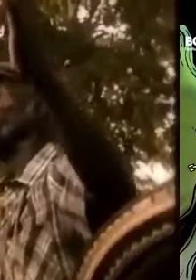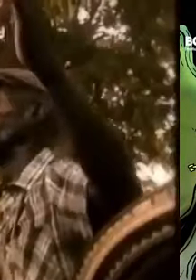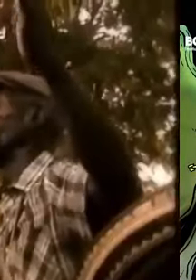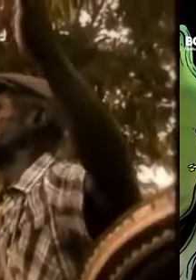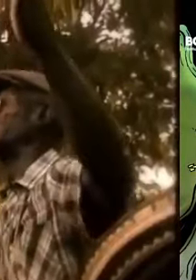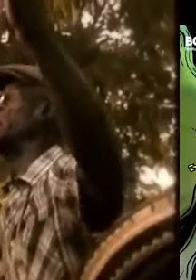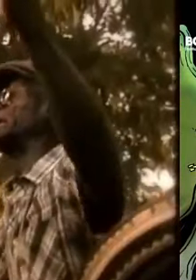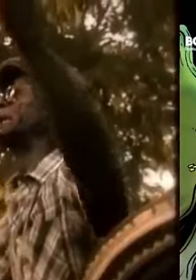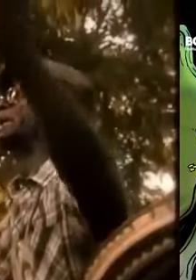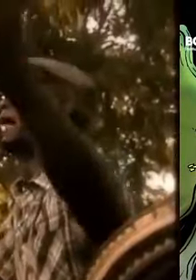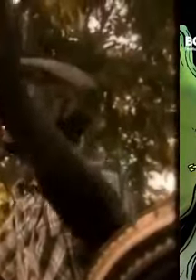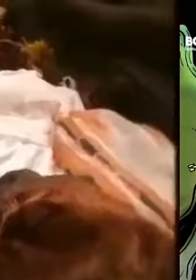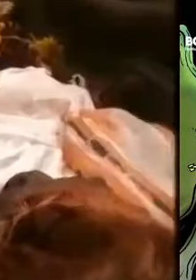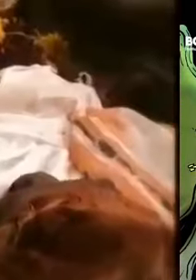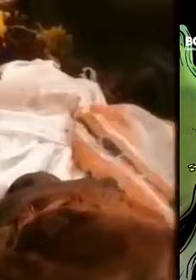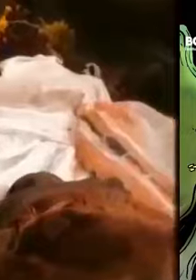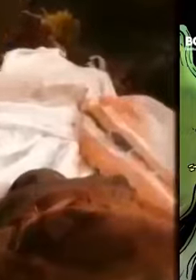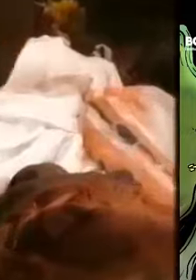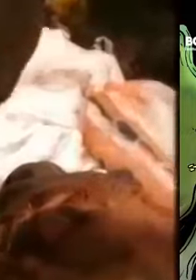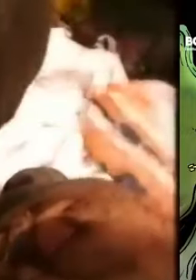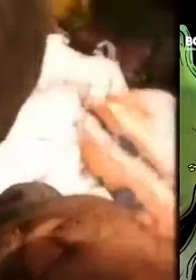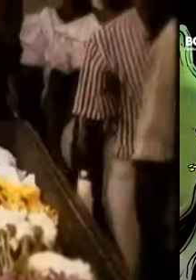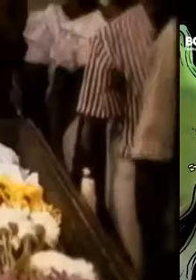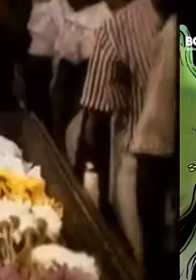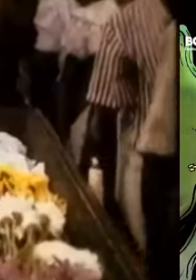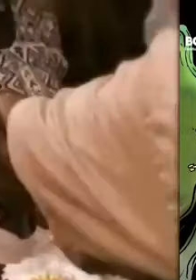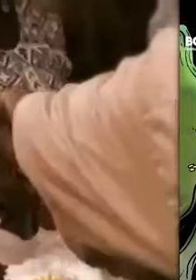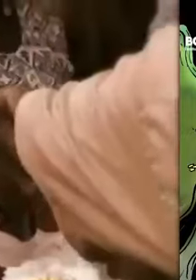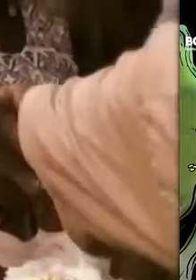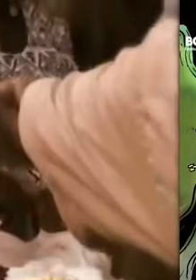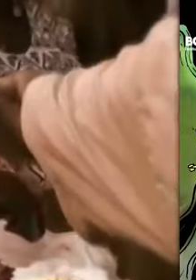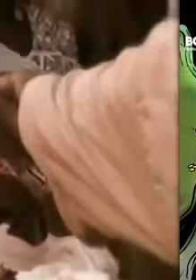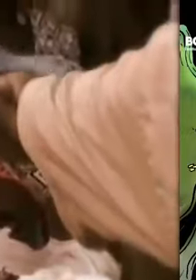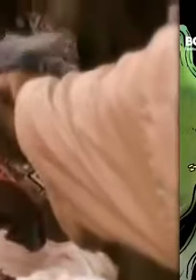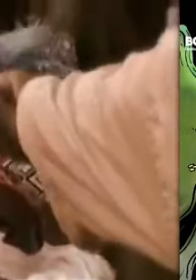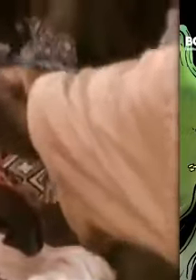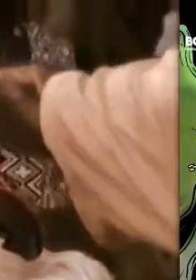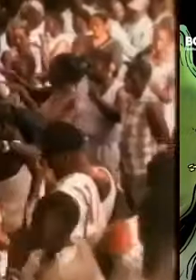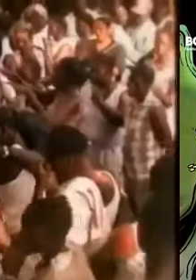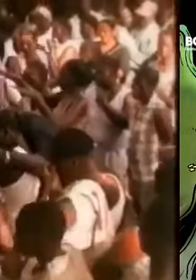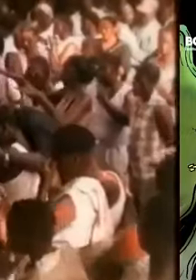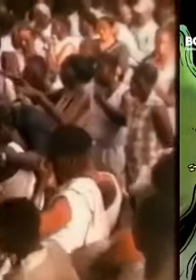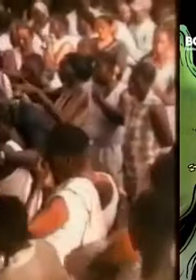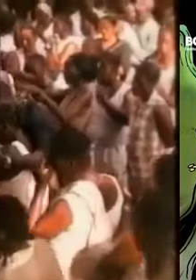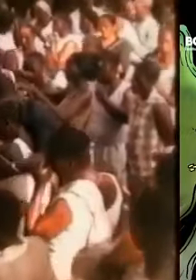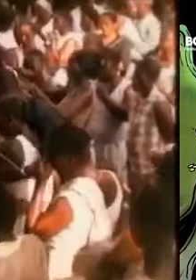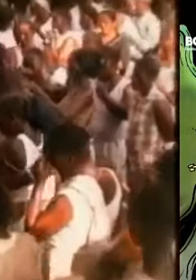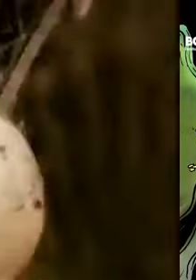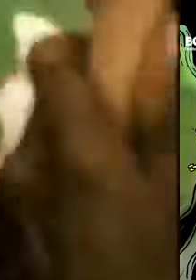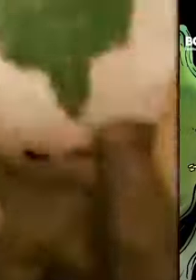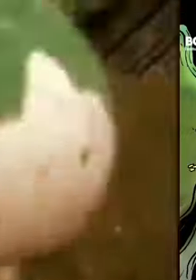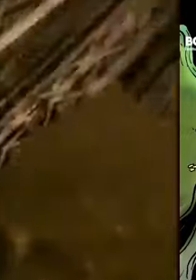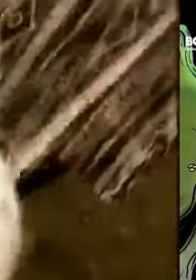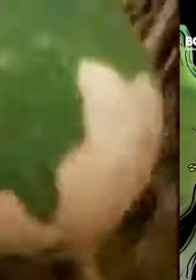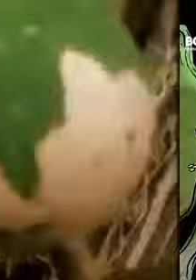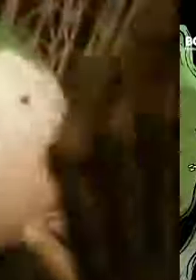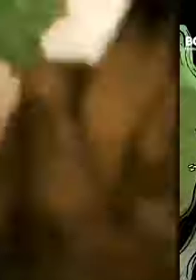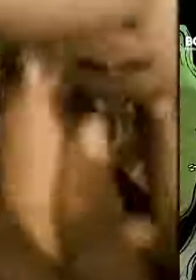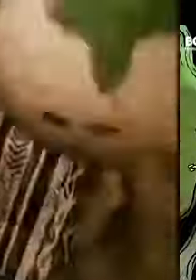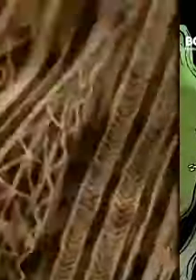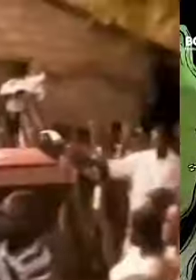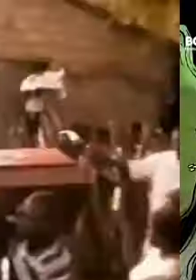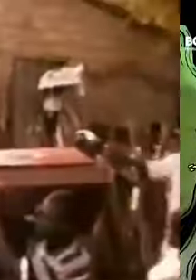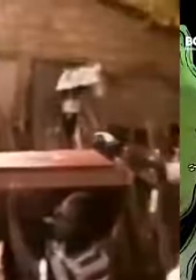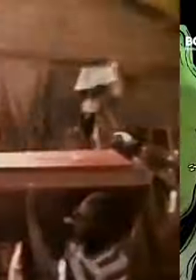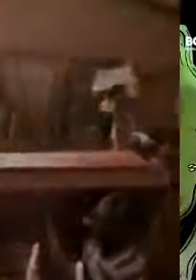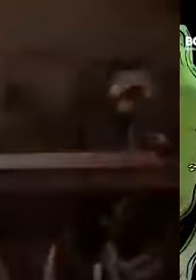flores, cuasi fuera primavera, es la más verdadera prenda de